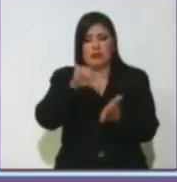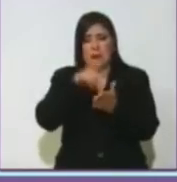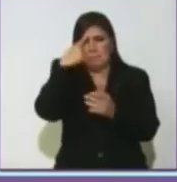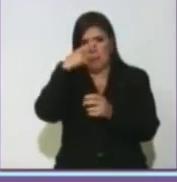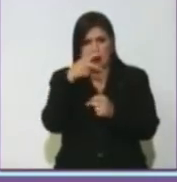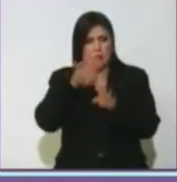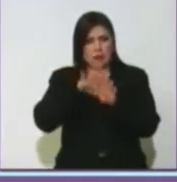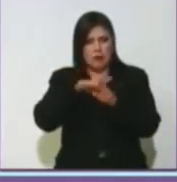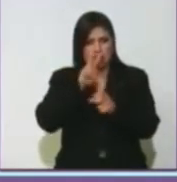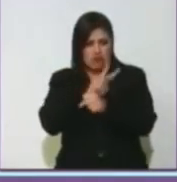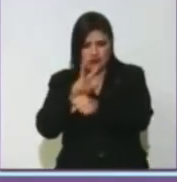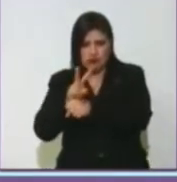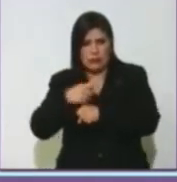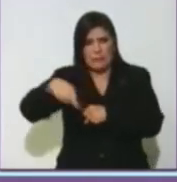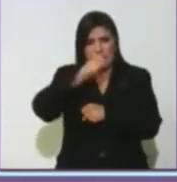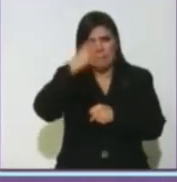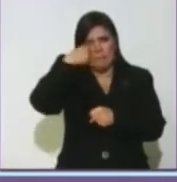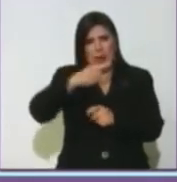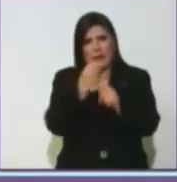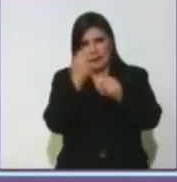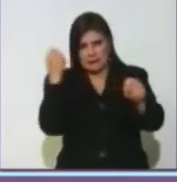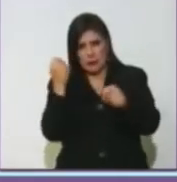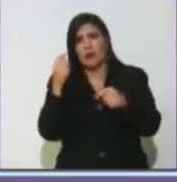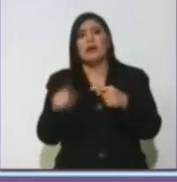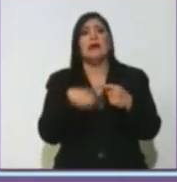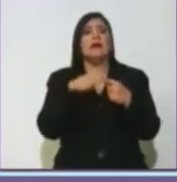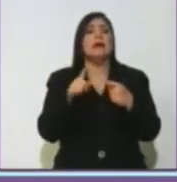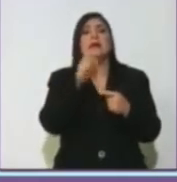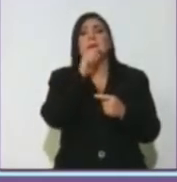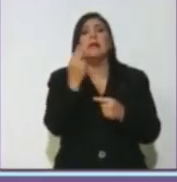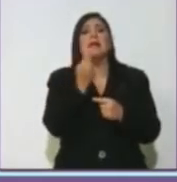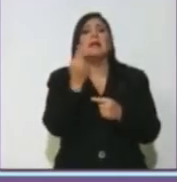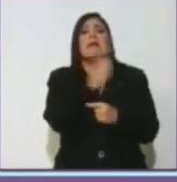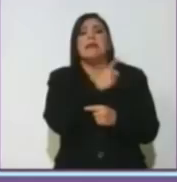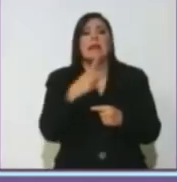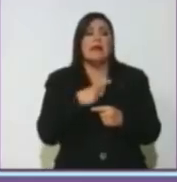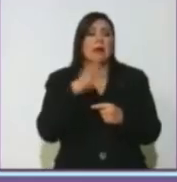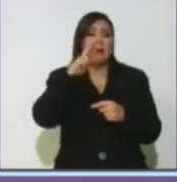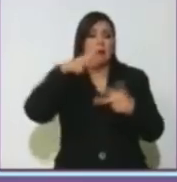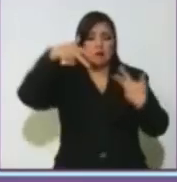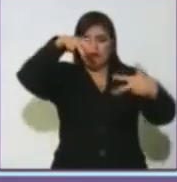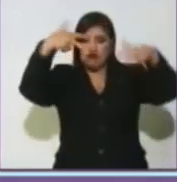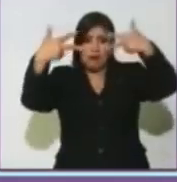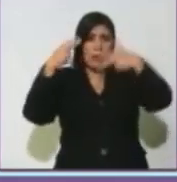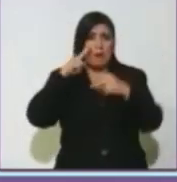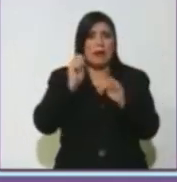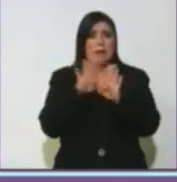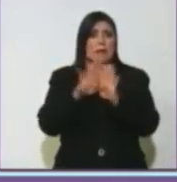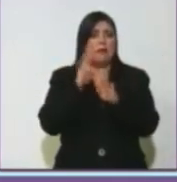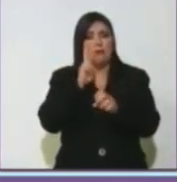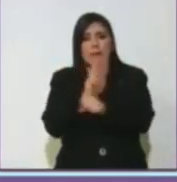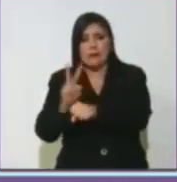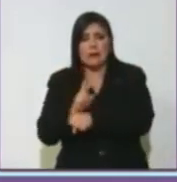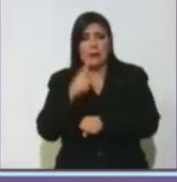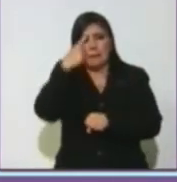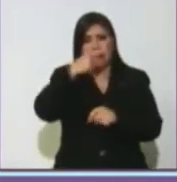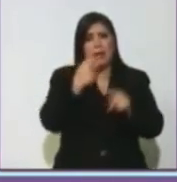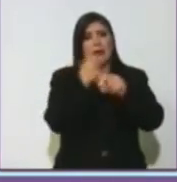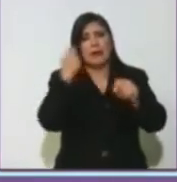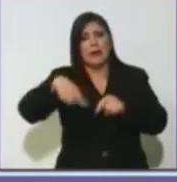del transporte muy importante también el señalar vamos a vídeo vigilar todas las unidades del transporte